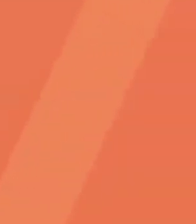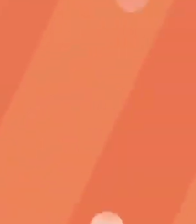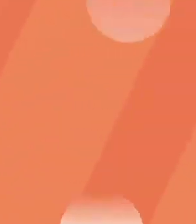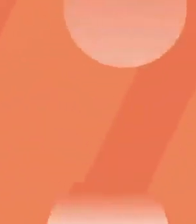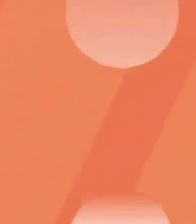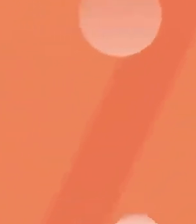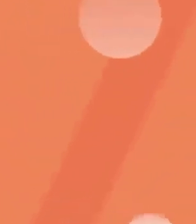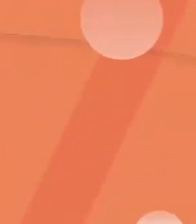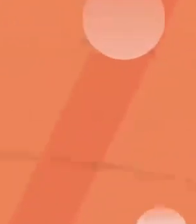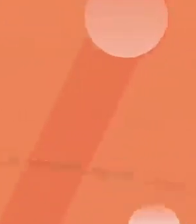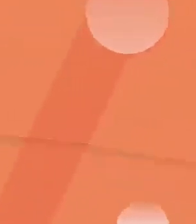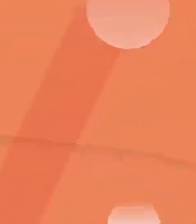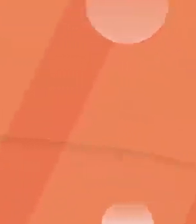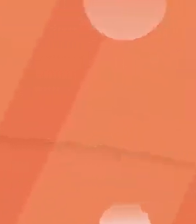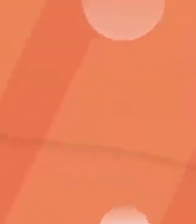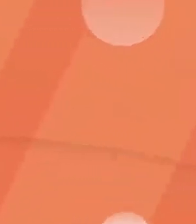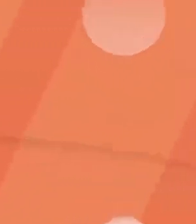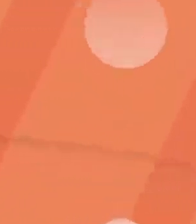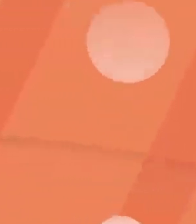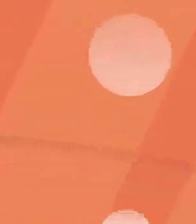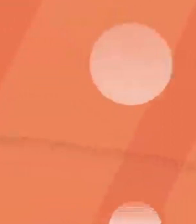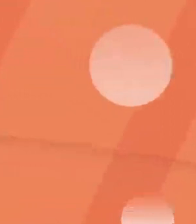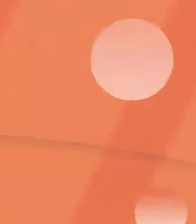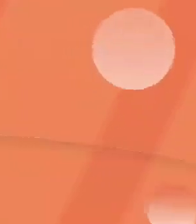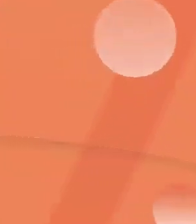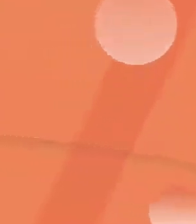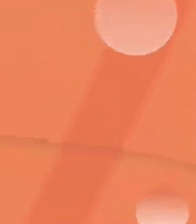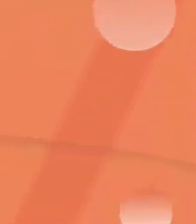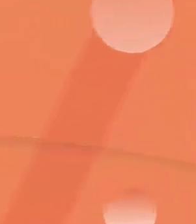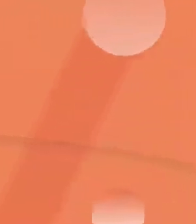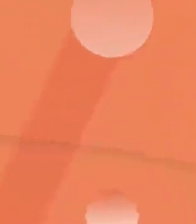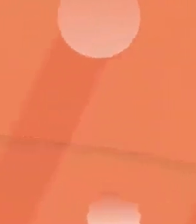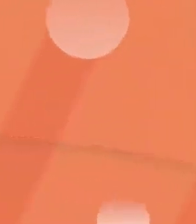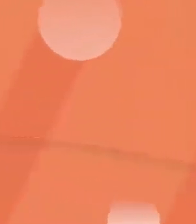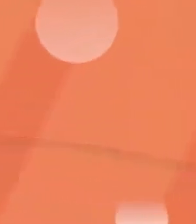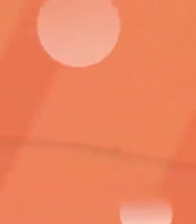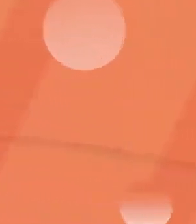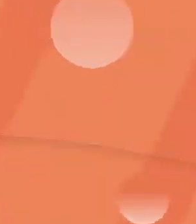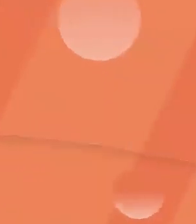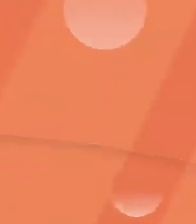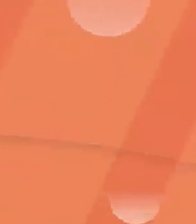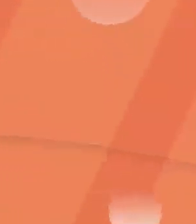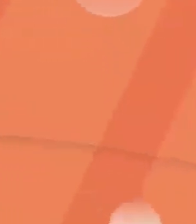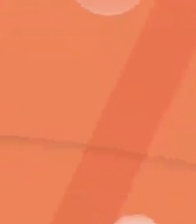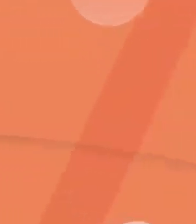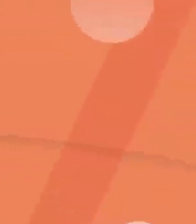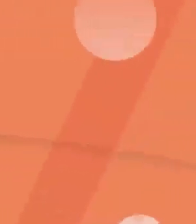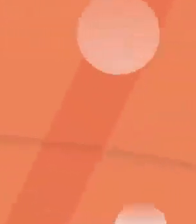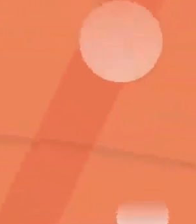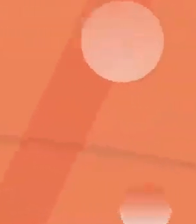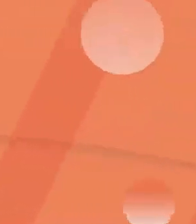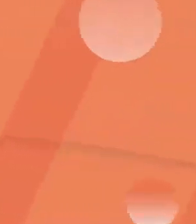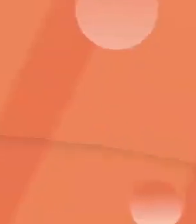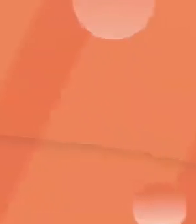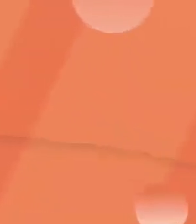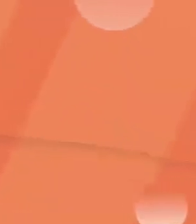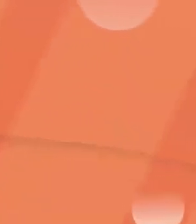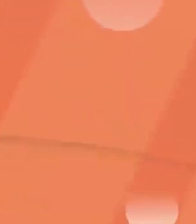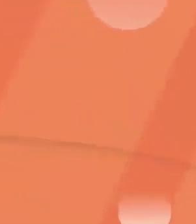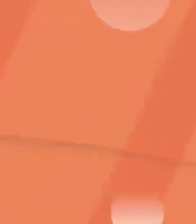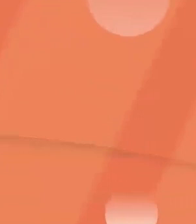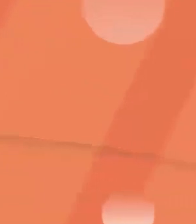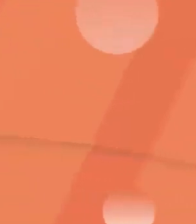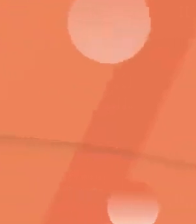¿De qué manera asumen esa ciudadanía en su comunidad, en su escuela o con su familia? ¿Y en el